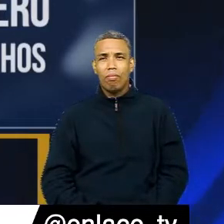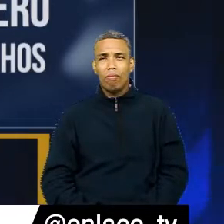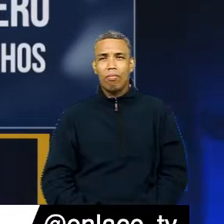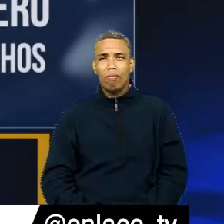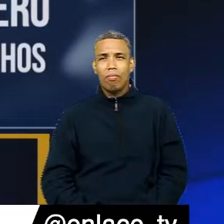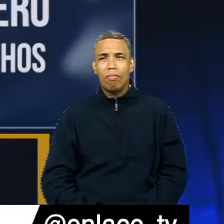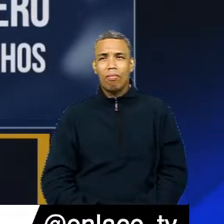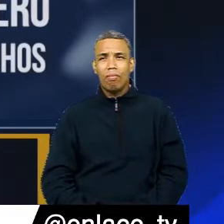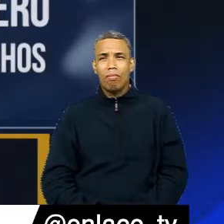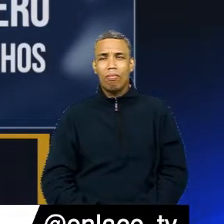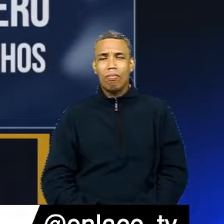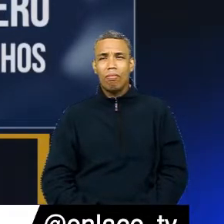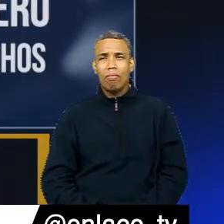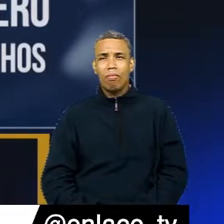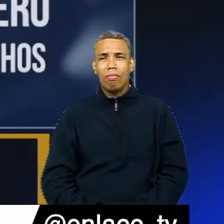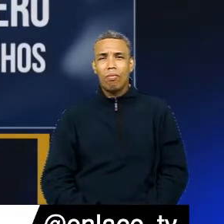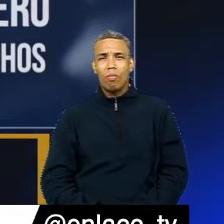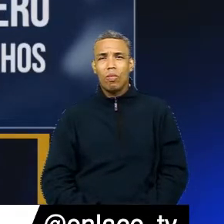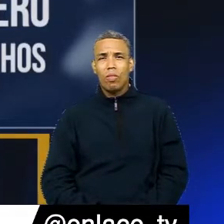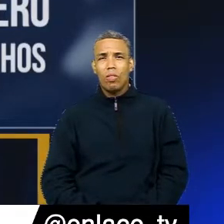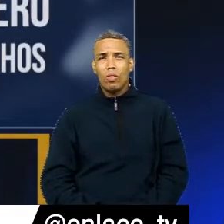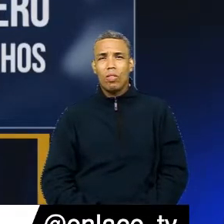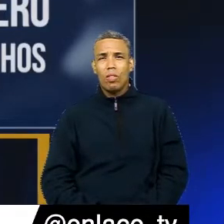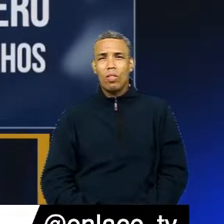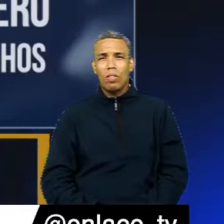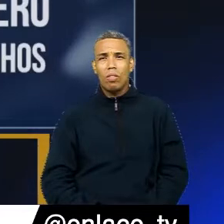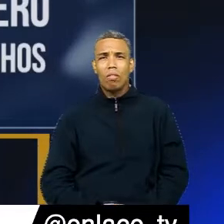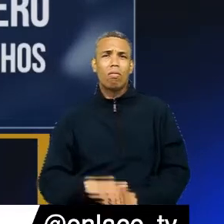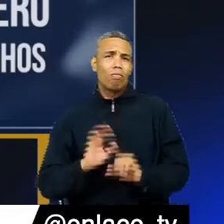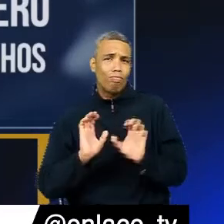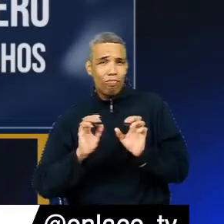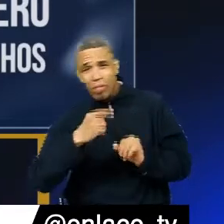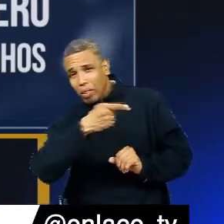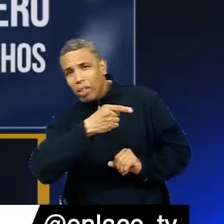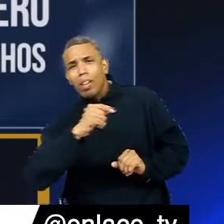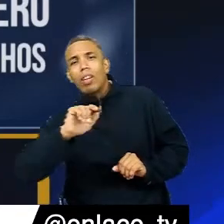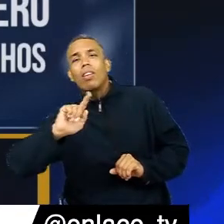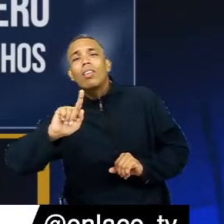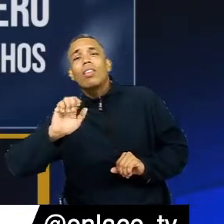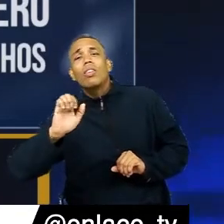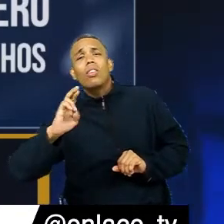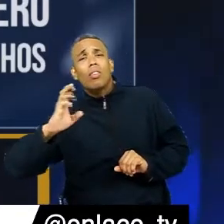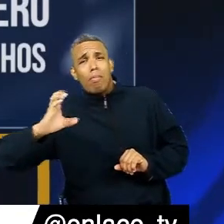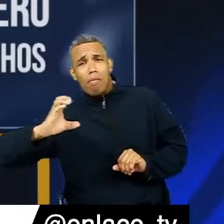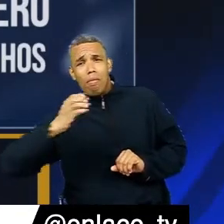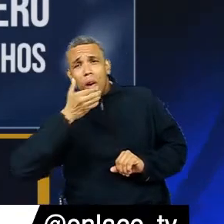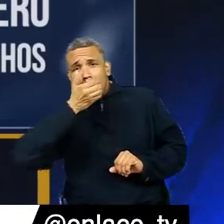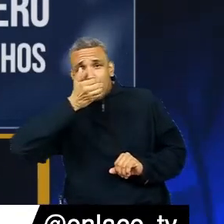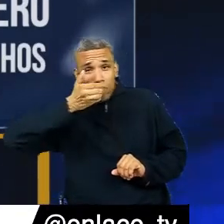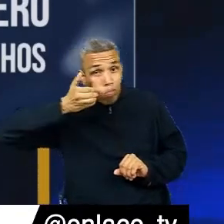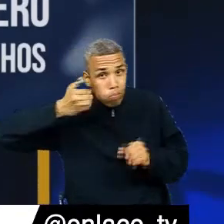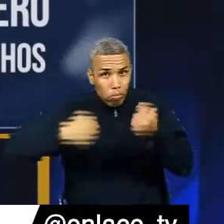representan unos acuerdos de un conflicto armado que ha durado